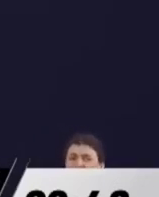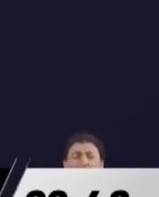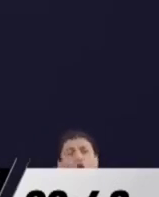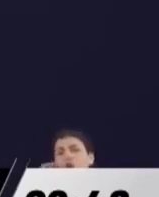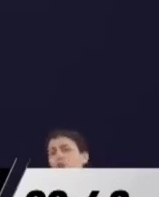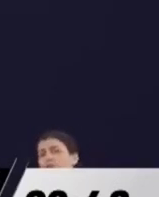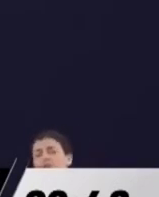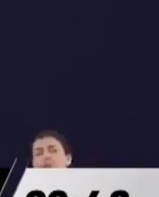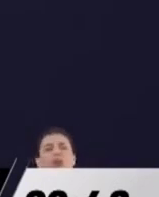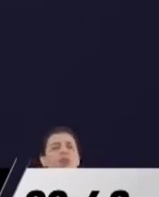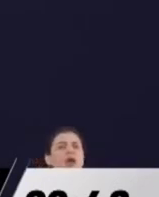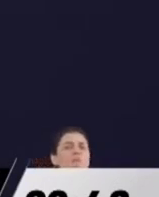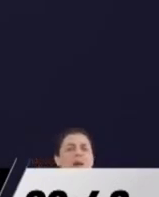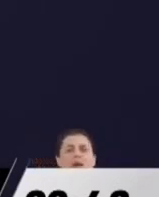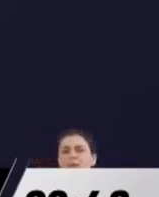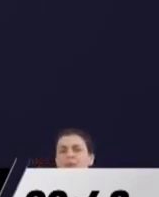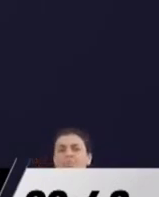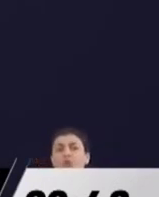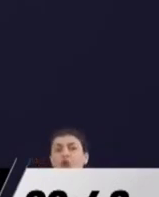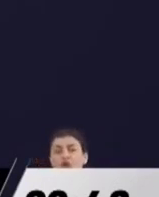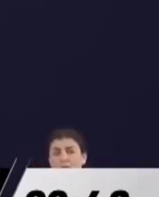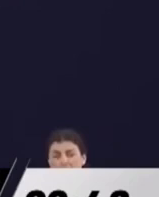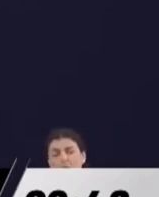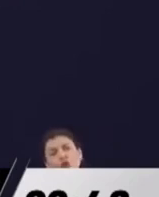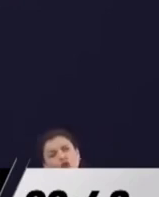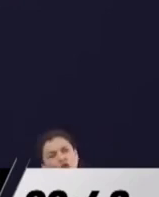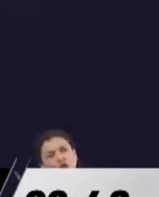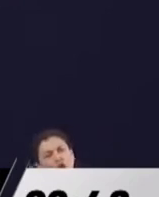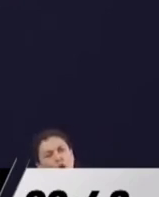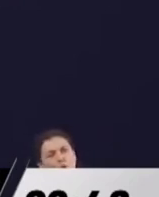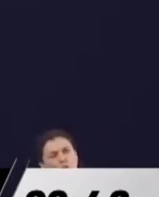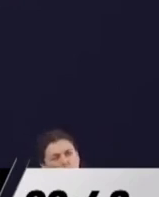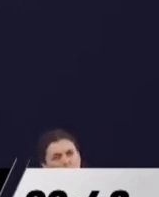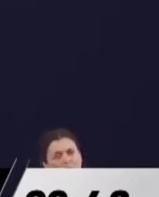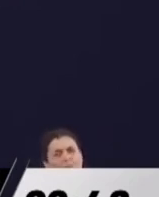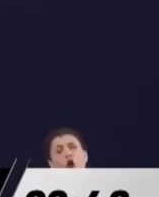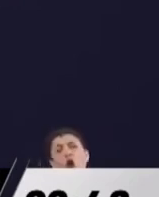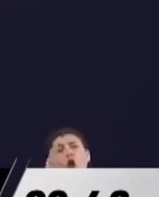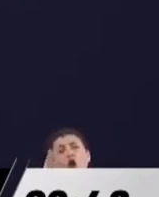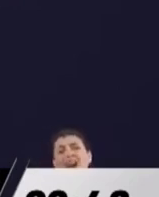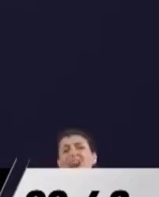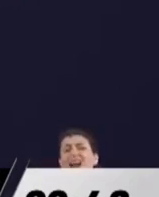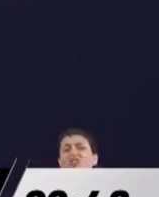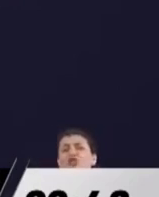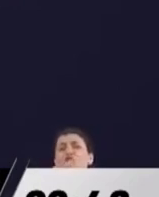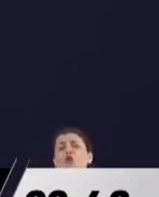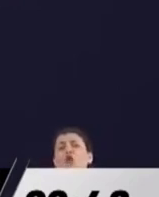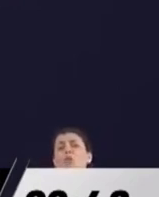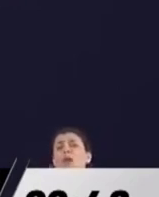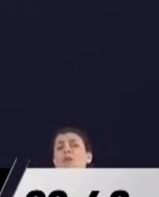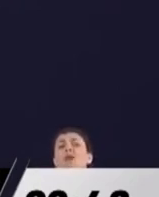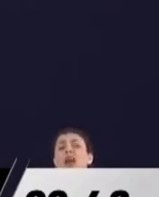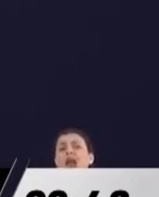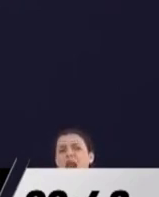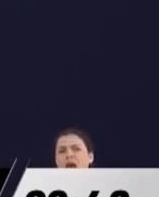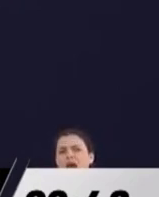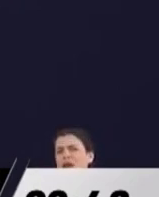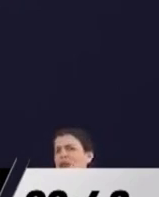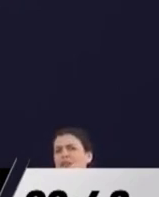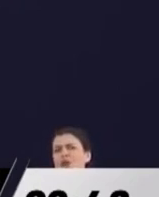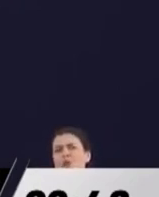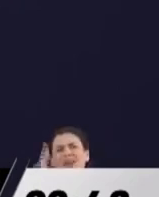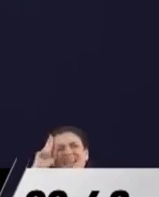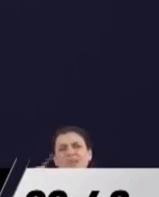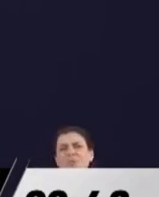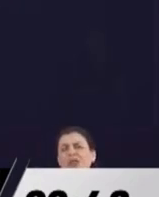quiera darle al Estado, deberá adjuntarle además algunas condiciones. Por caso, un certificado de